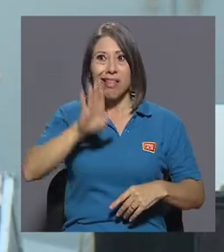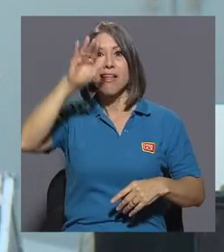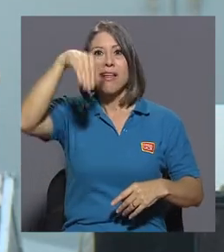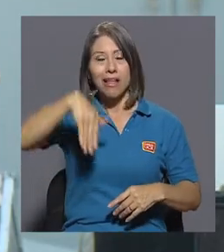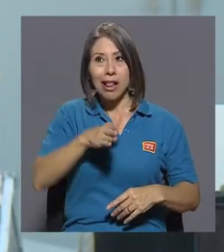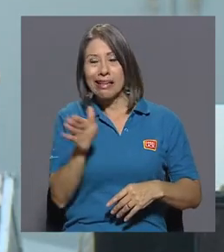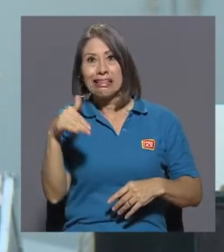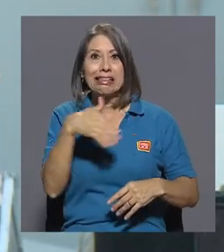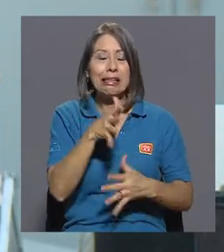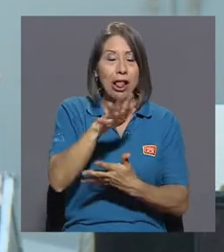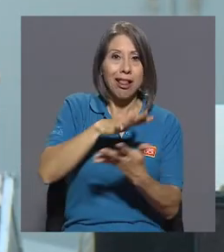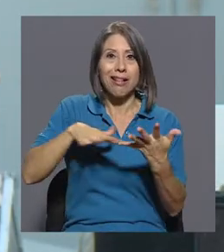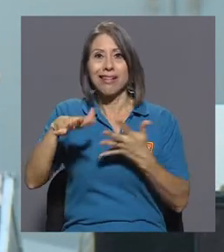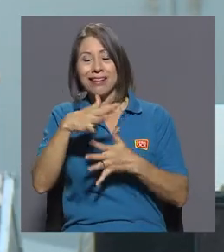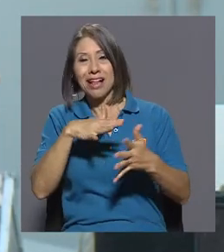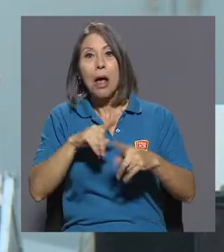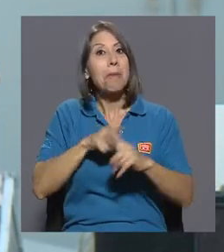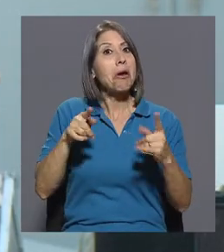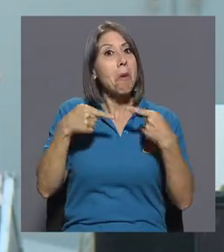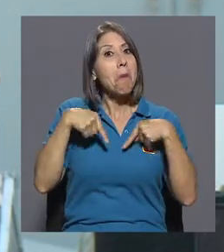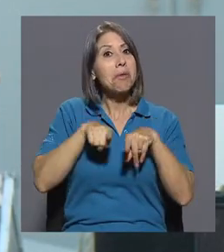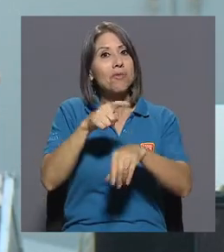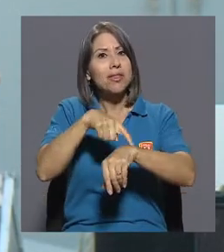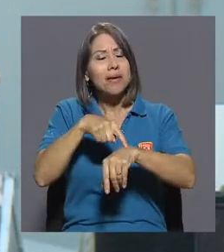al mismo tiempo ha sido muy emocionante.